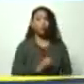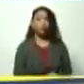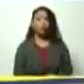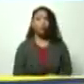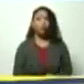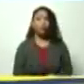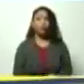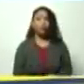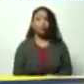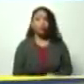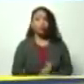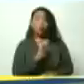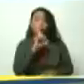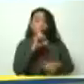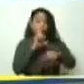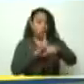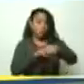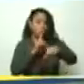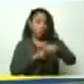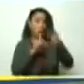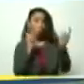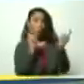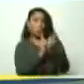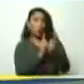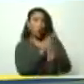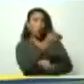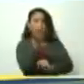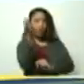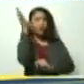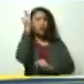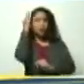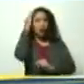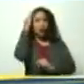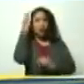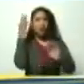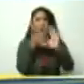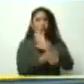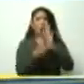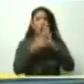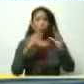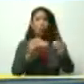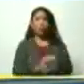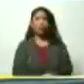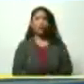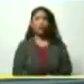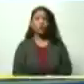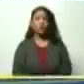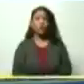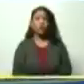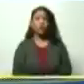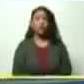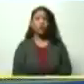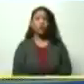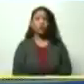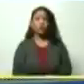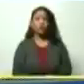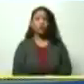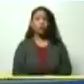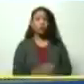una parte y ustedes lo saben sobre todo los